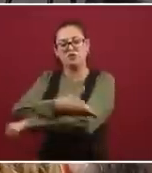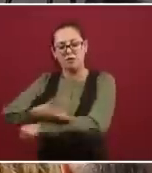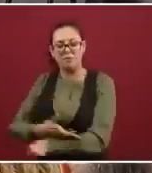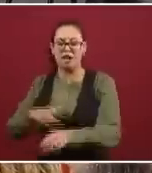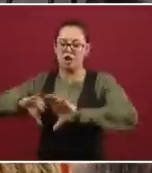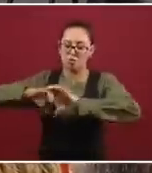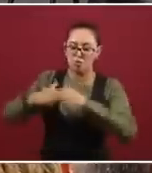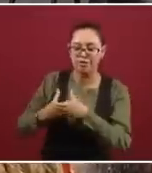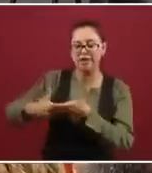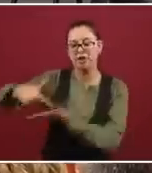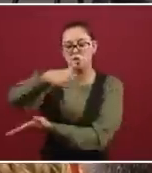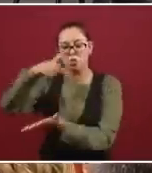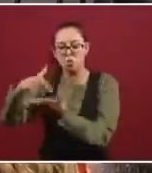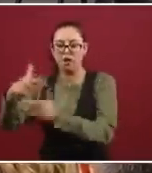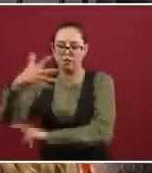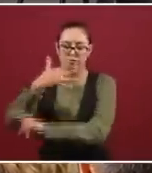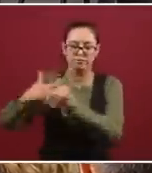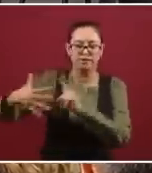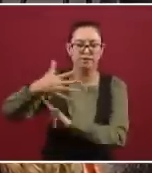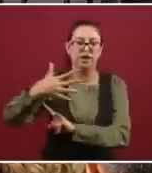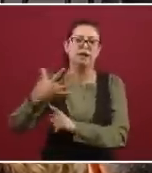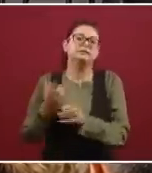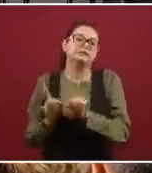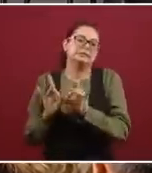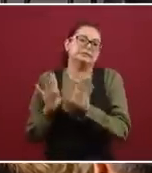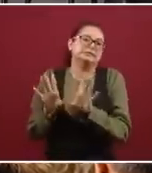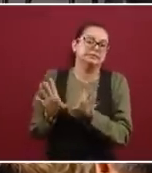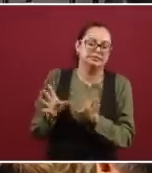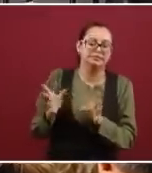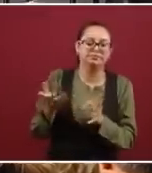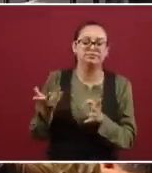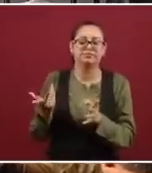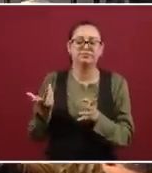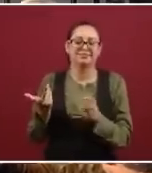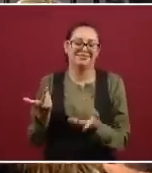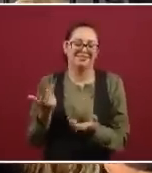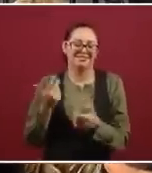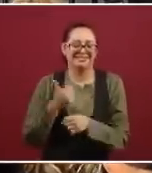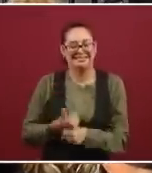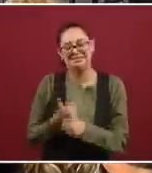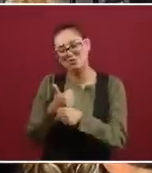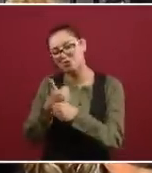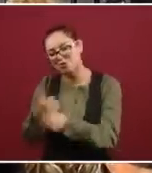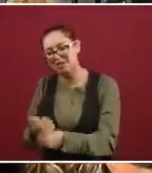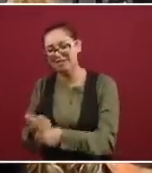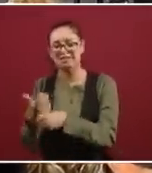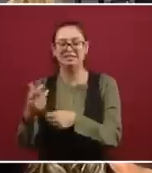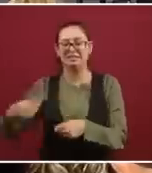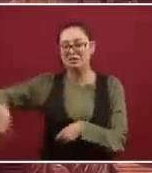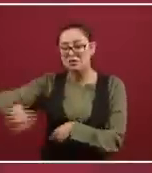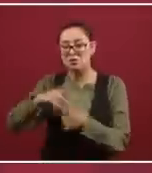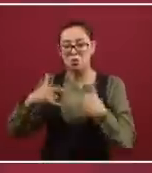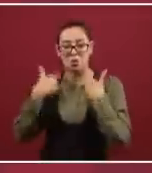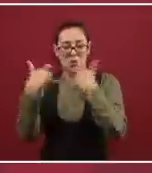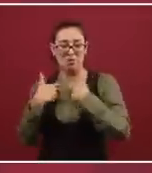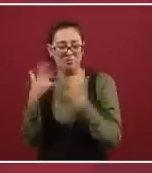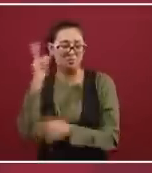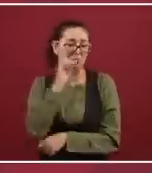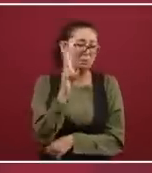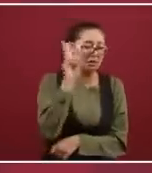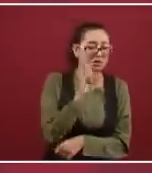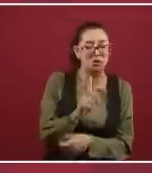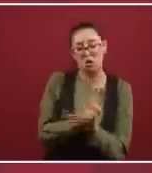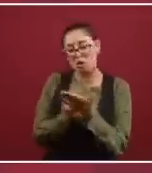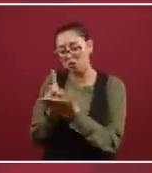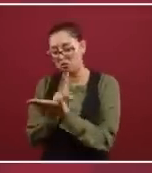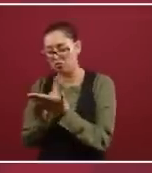donde, por obligación en esta situación tan lacerante para la juventud, no se les